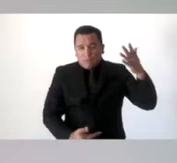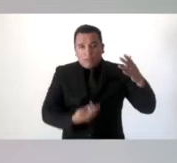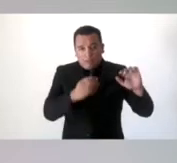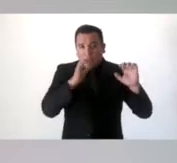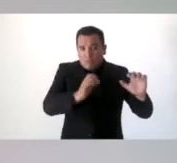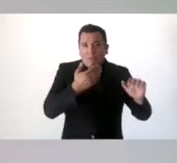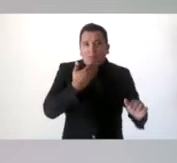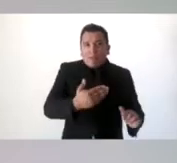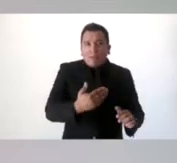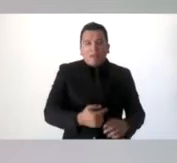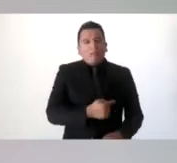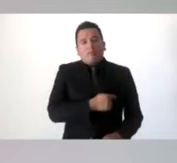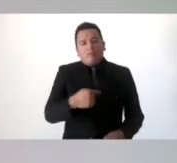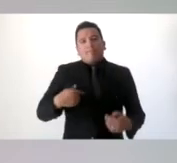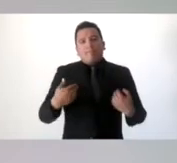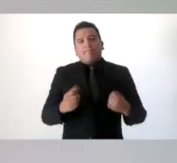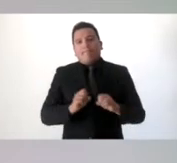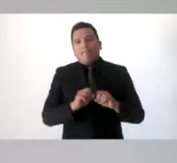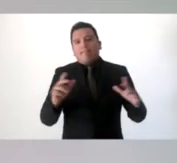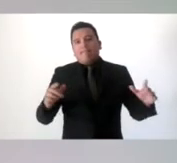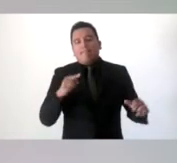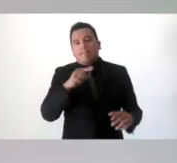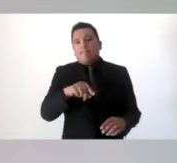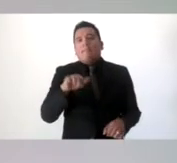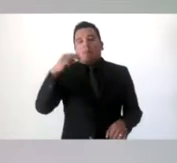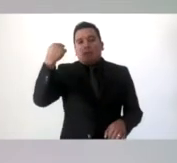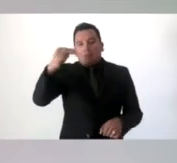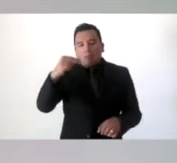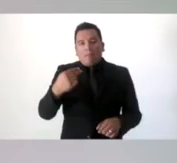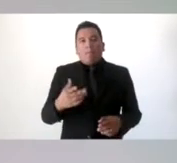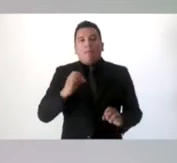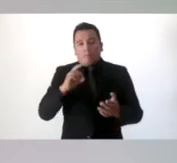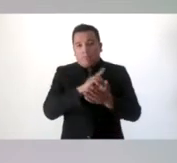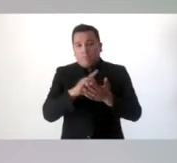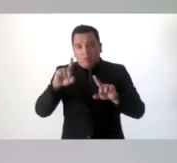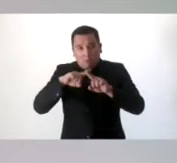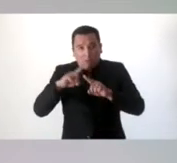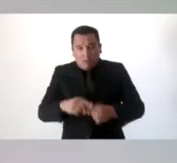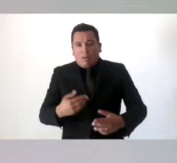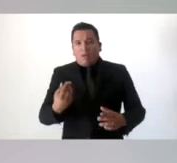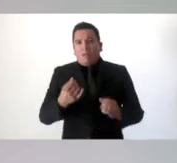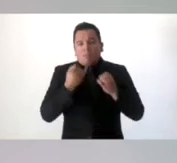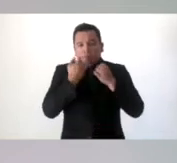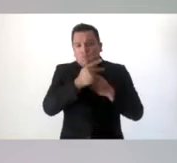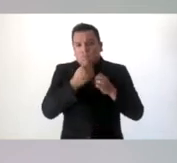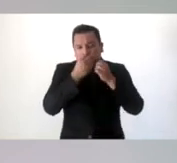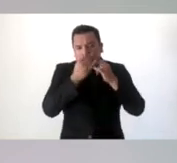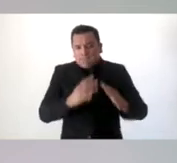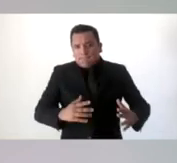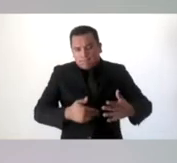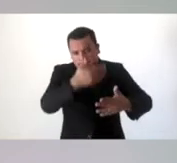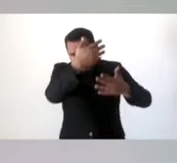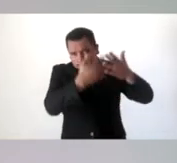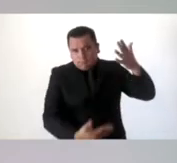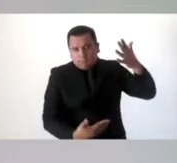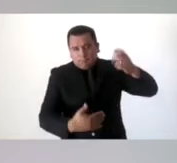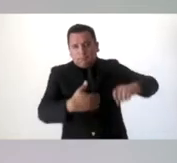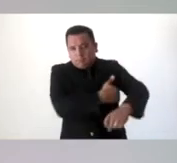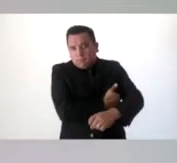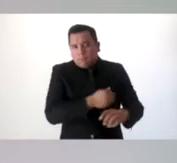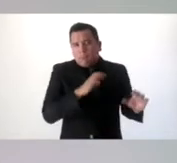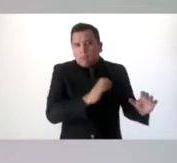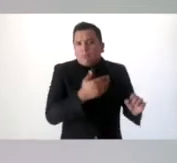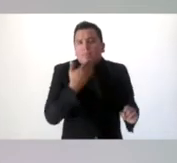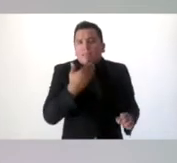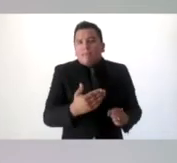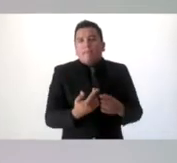que evidentes del correcto manejo y de la total secrecía y del manejo adecuado de la información de los millones de mexicanos que acuden